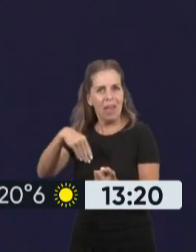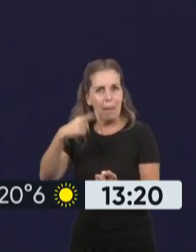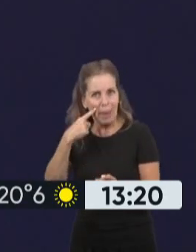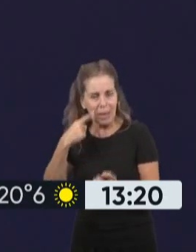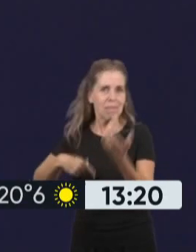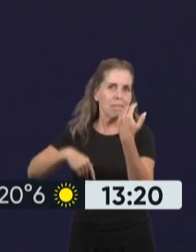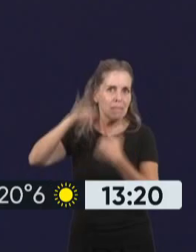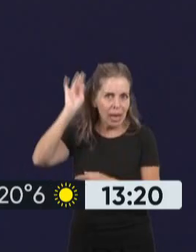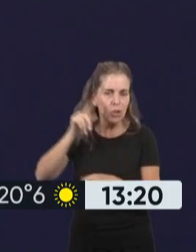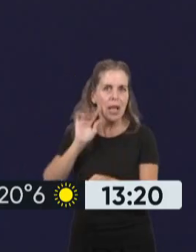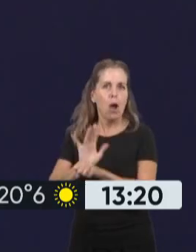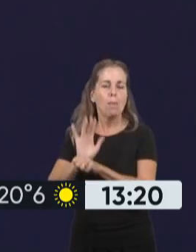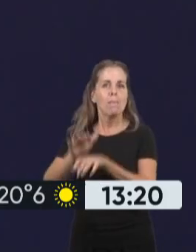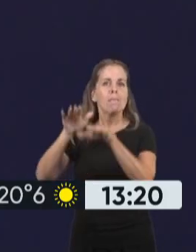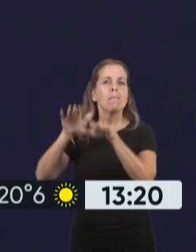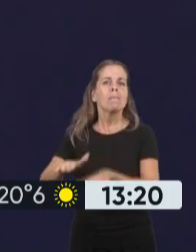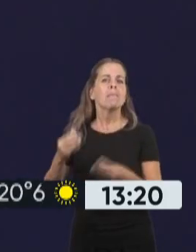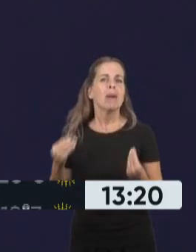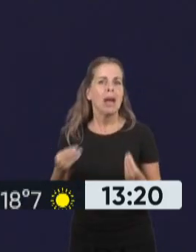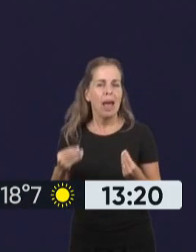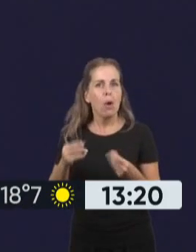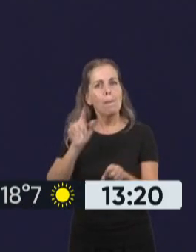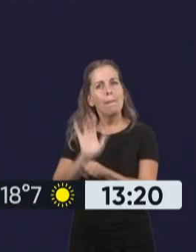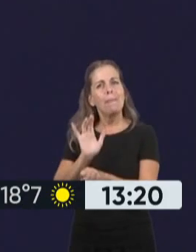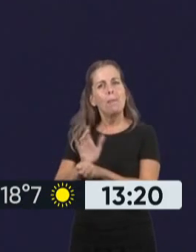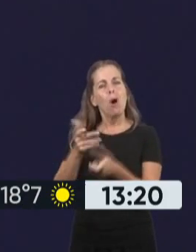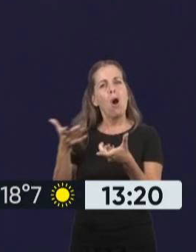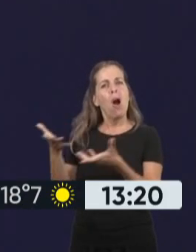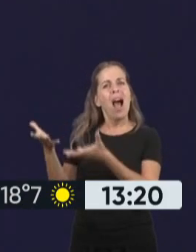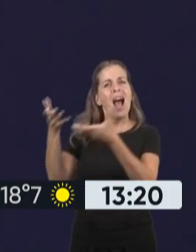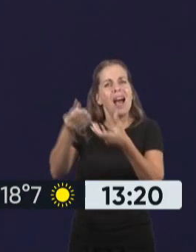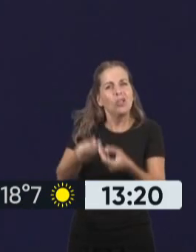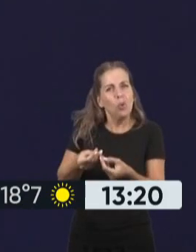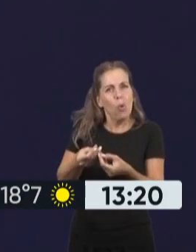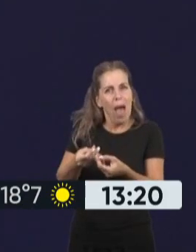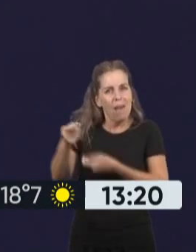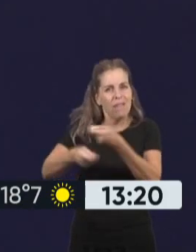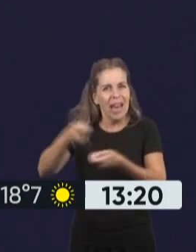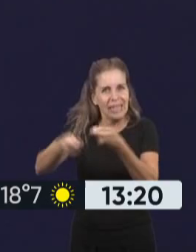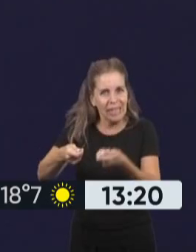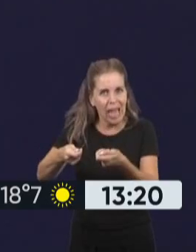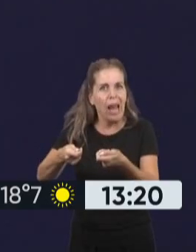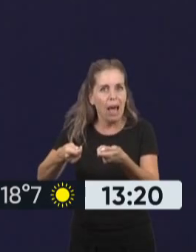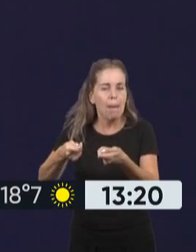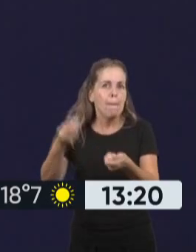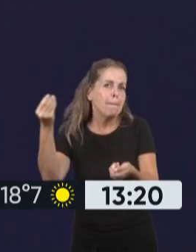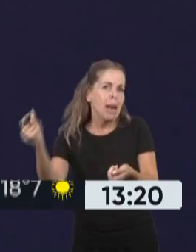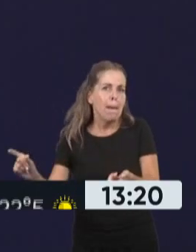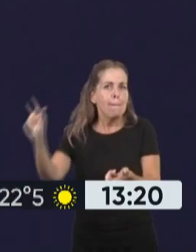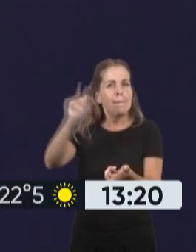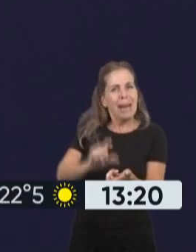acuerdos stand-by, es decir, asistencias financieras de corto plazo para, en